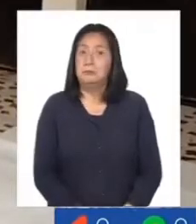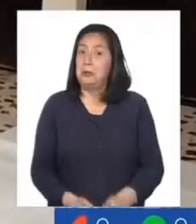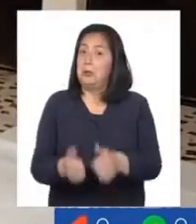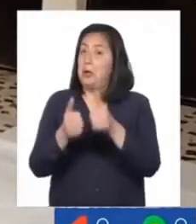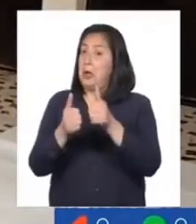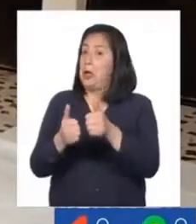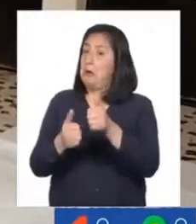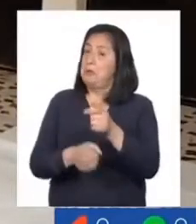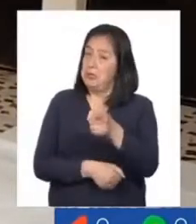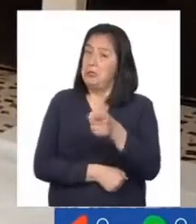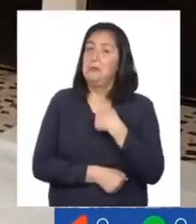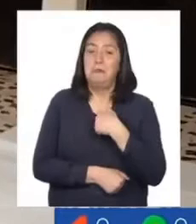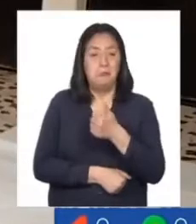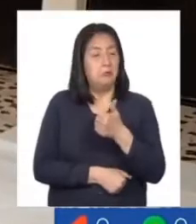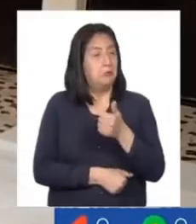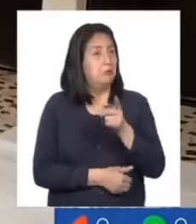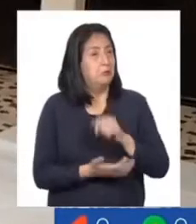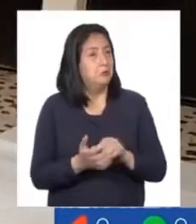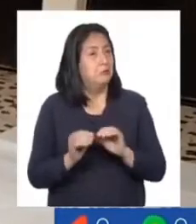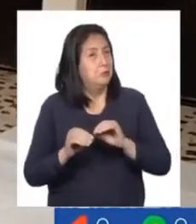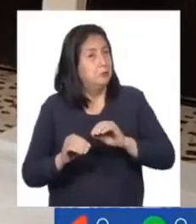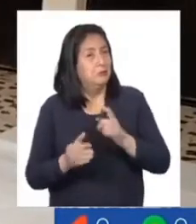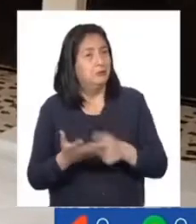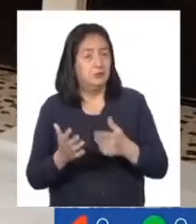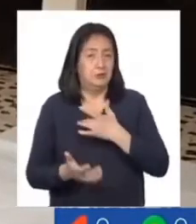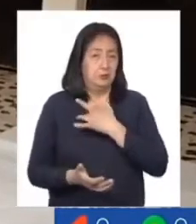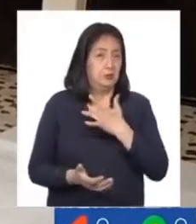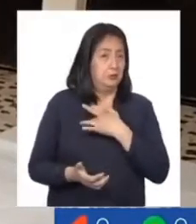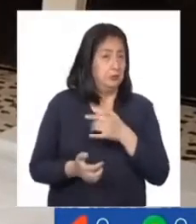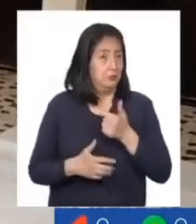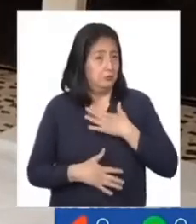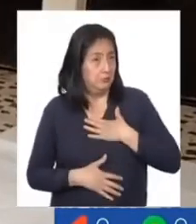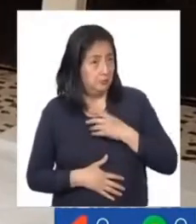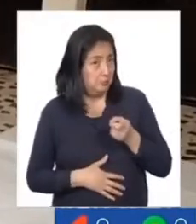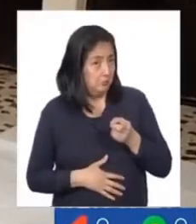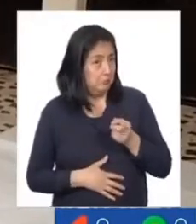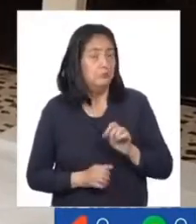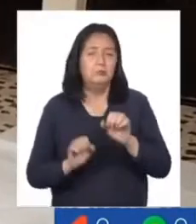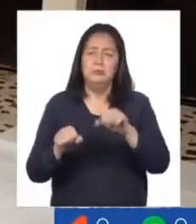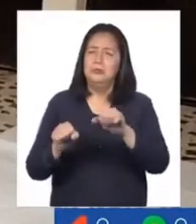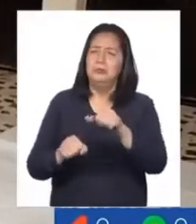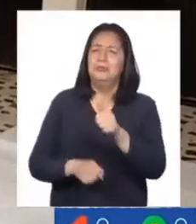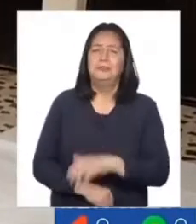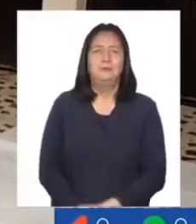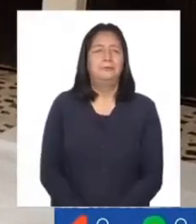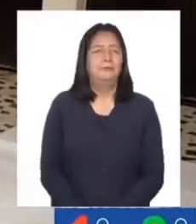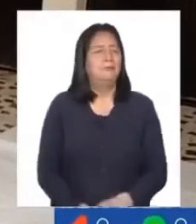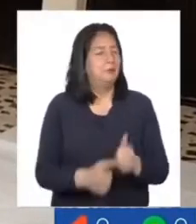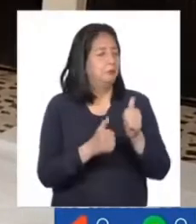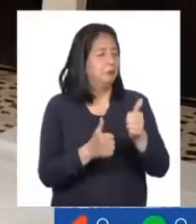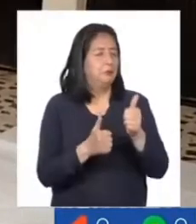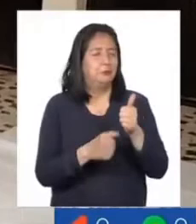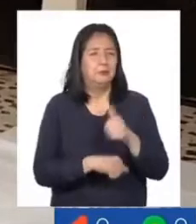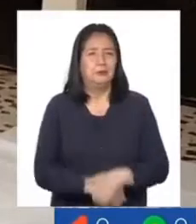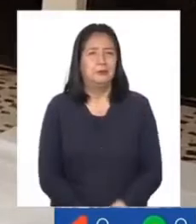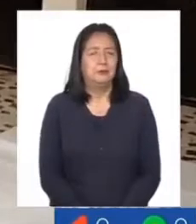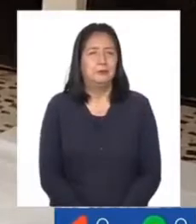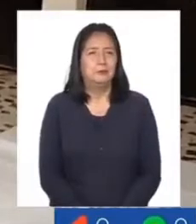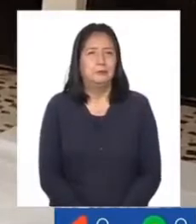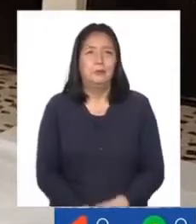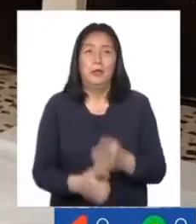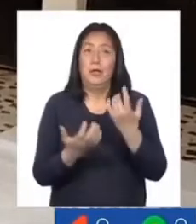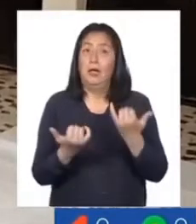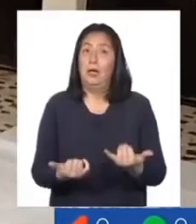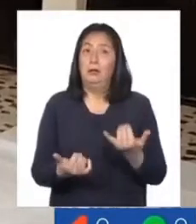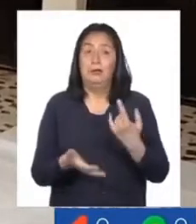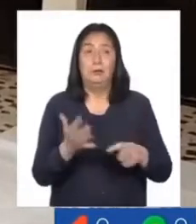Excelente, también me parece una buena posición. ¿Te sientes cómodo, Dieguito? Sí. Excelente, muy bien. Lo que